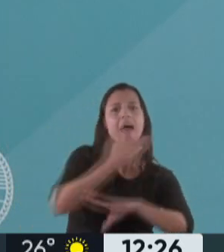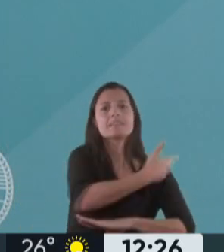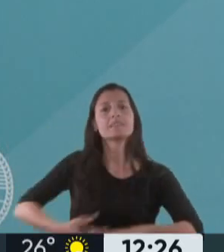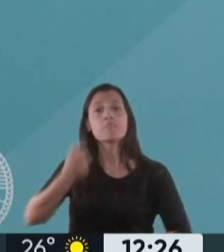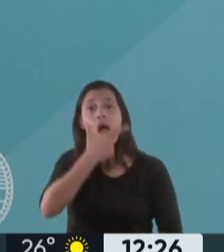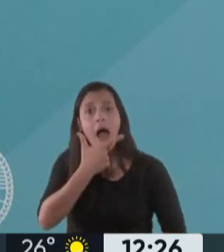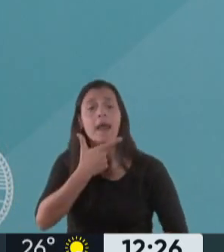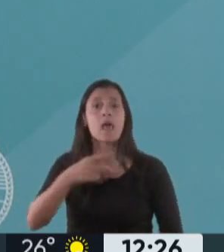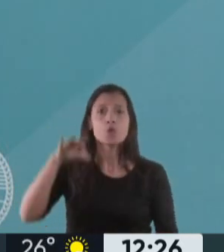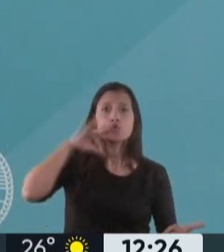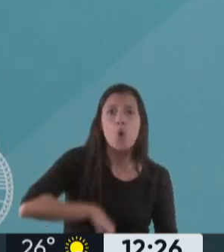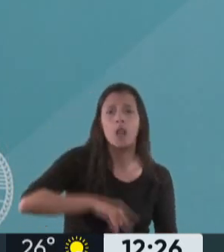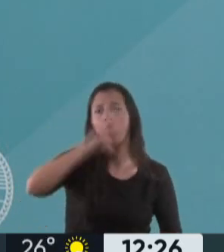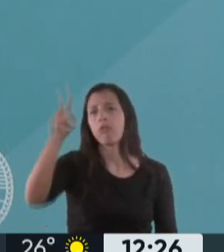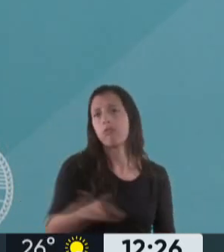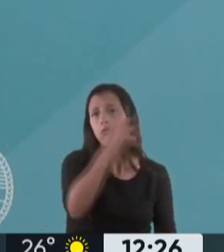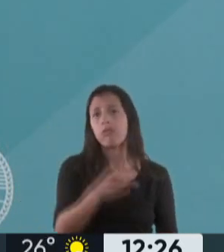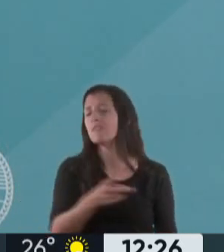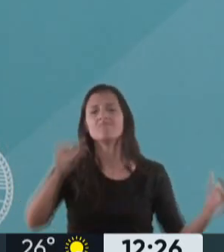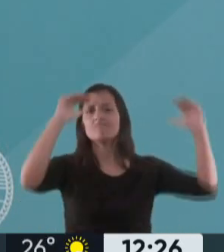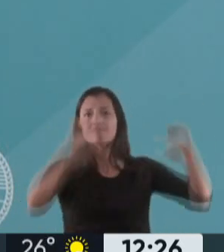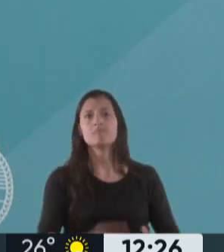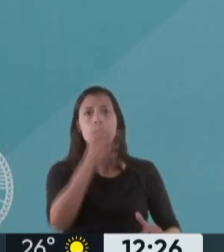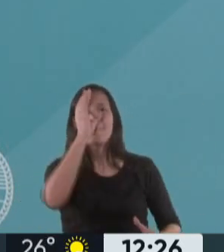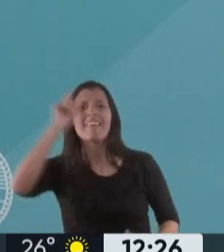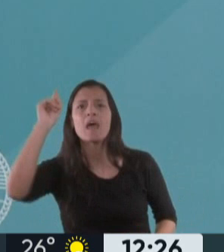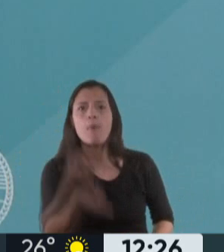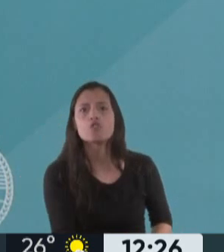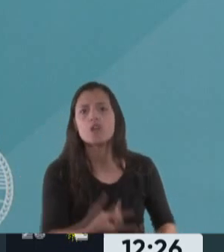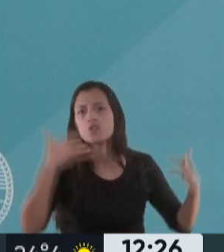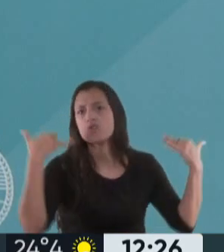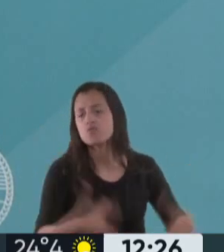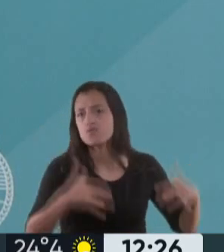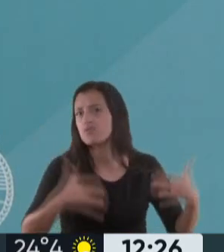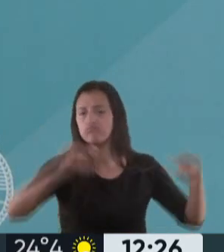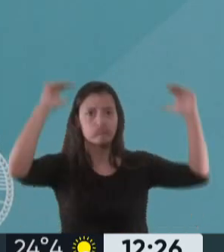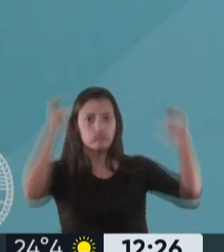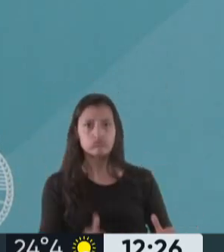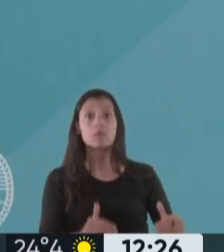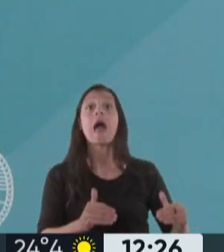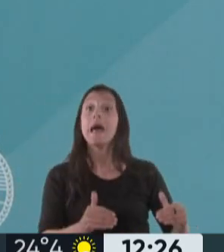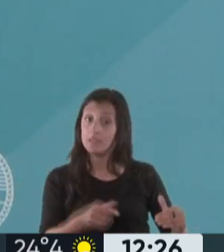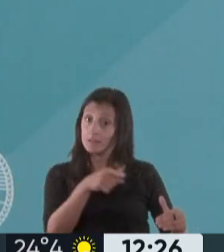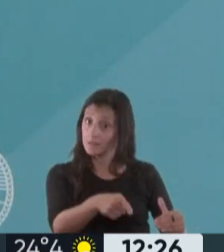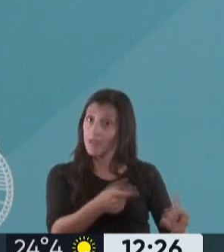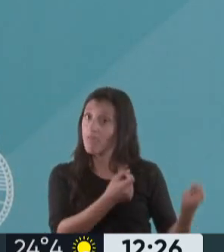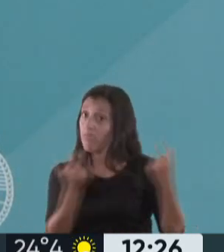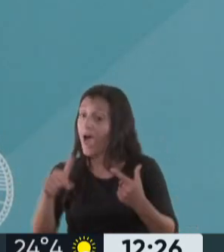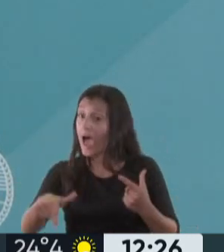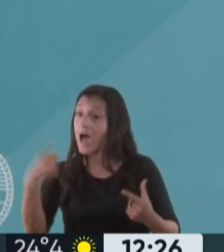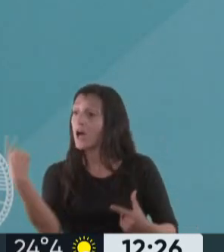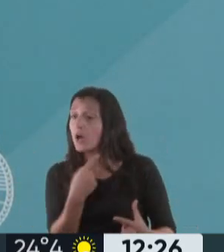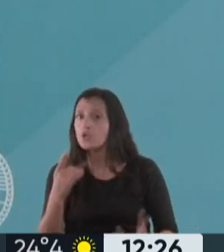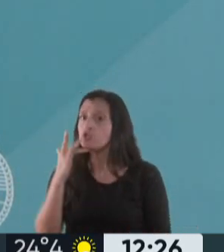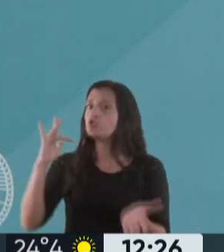salarios perdieron en promedio más del 20% de su capacidad adquisitiva. Y esto es arduo de